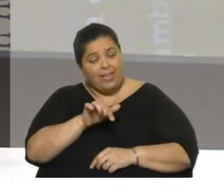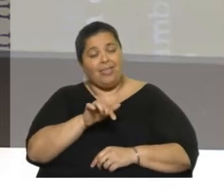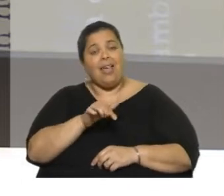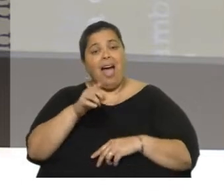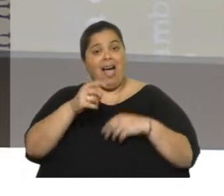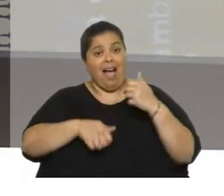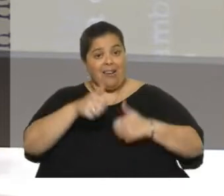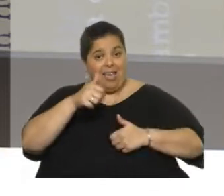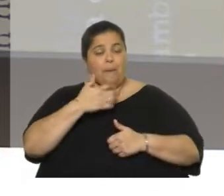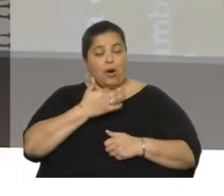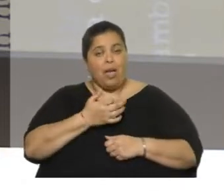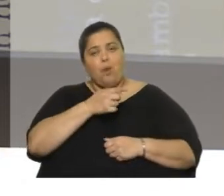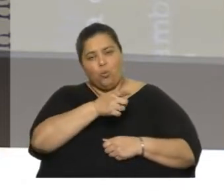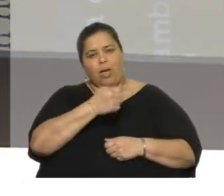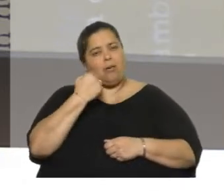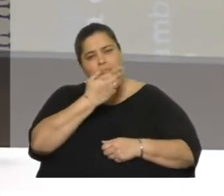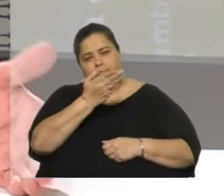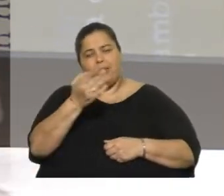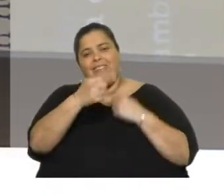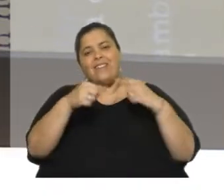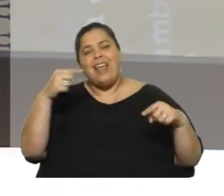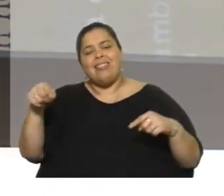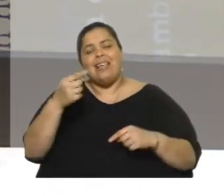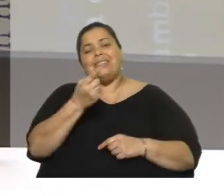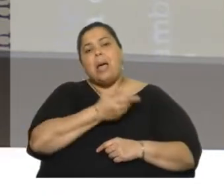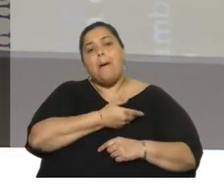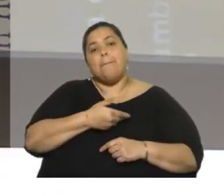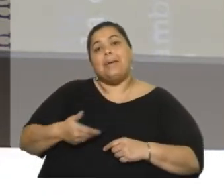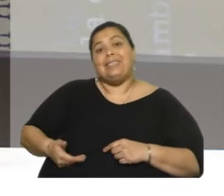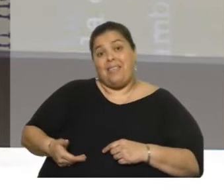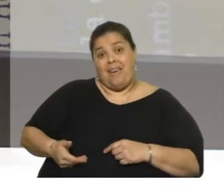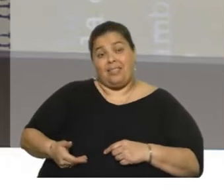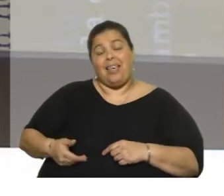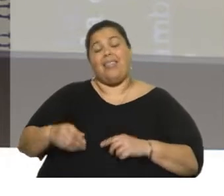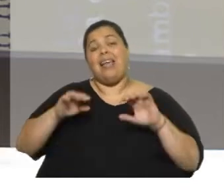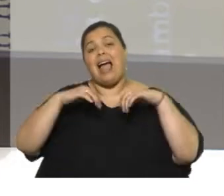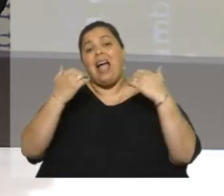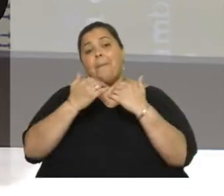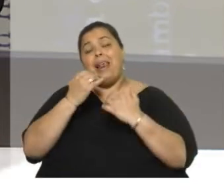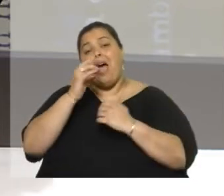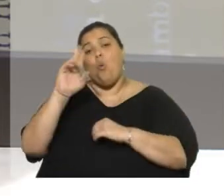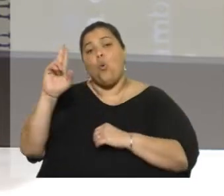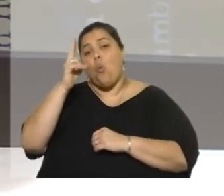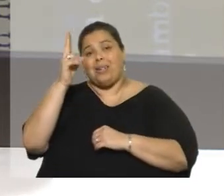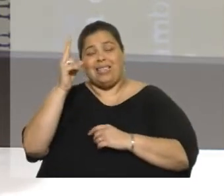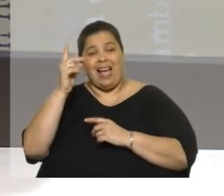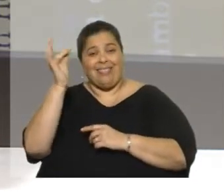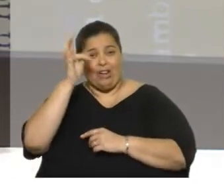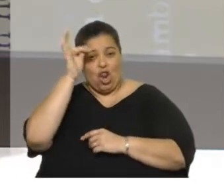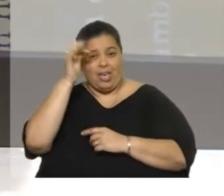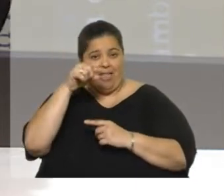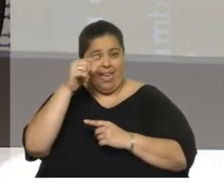ustedes escuchan a los diferentes presidentes que ha tenido CUTI, ¿no?, la Cámara Uruguaya de Tecnología de la Información, siempre dicen que no han